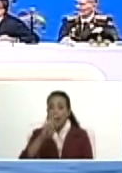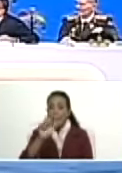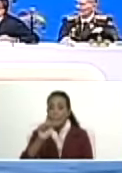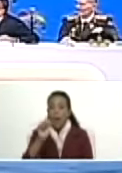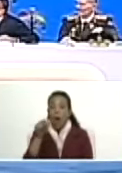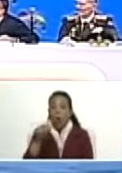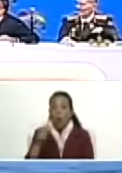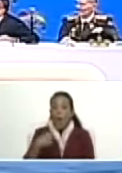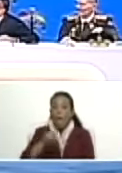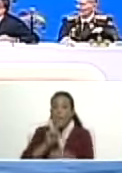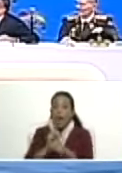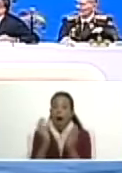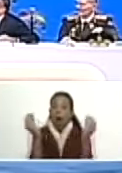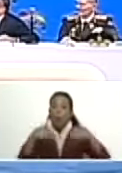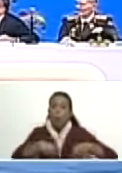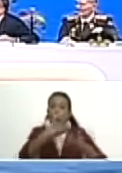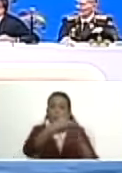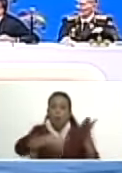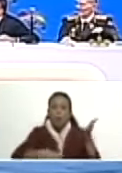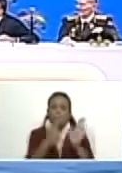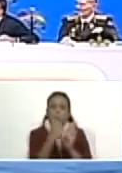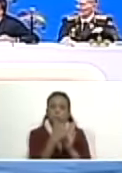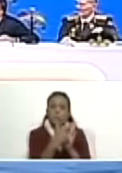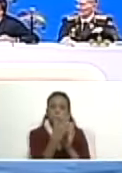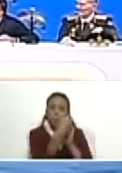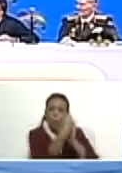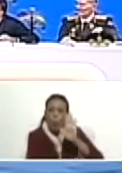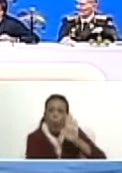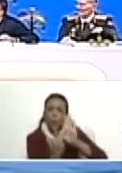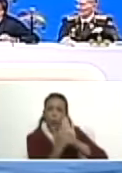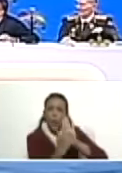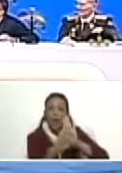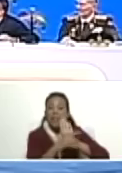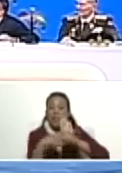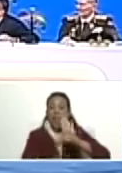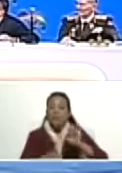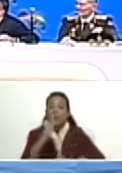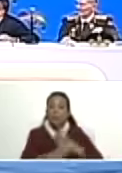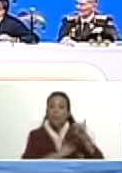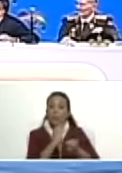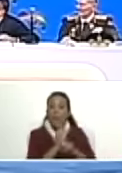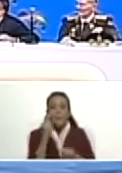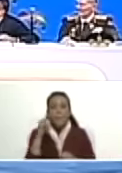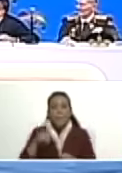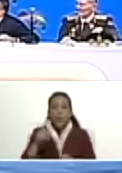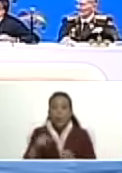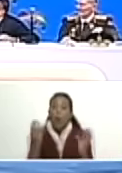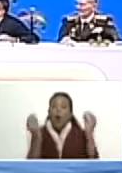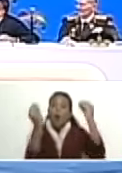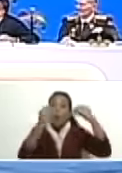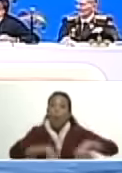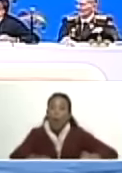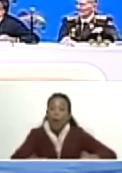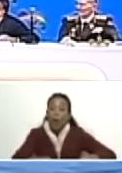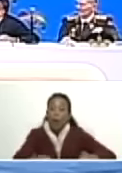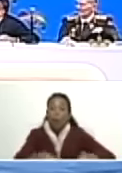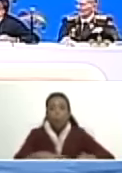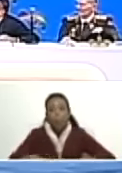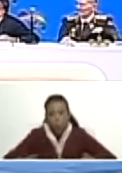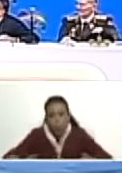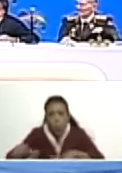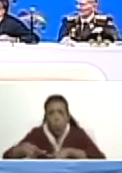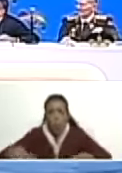establece en primer lugar, desde el punto de vista del derecho internacional, porque es un acuerdo consignado